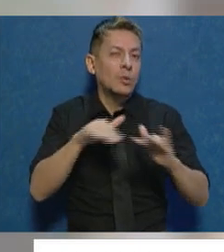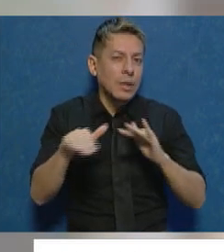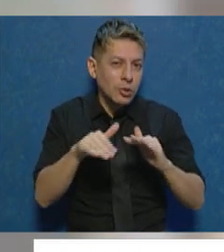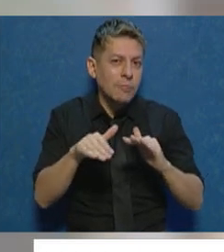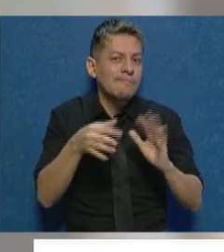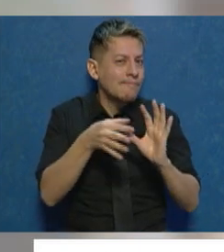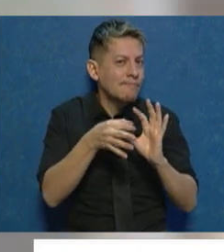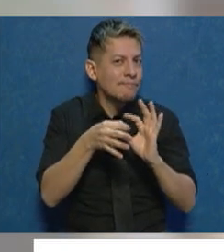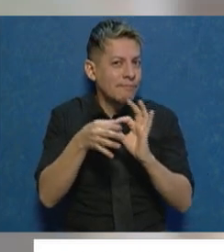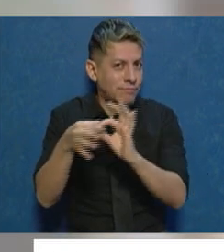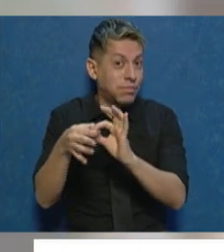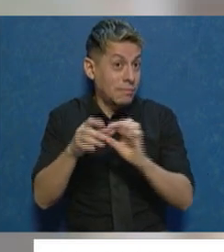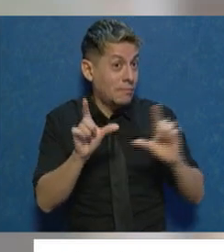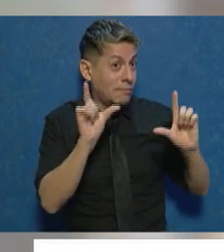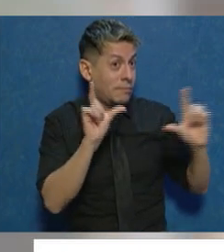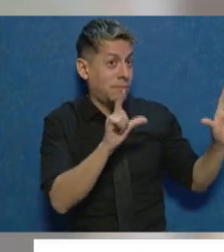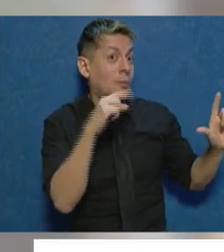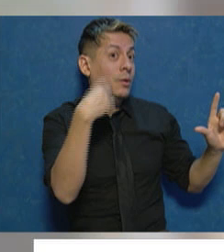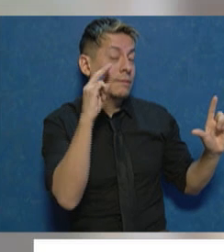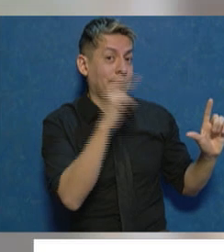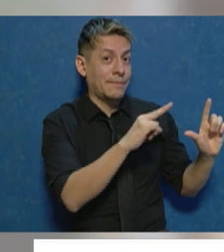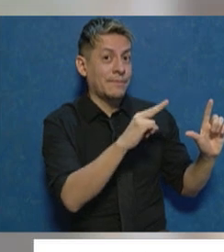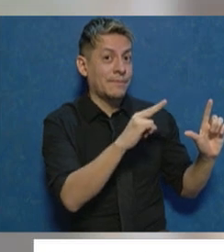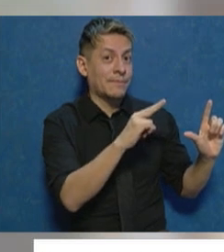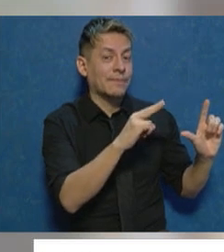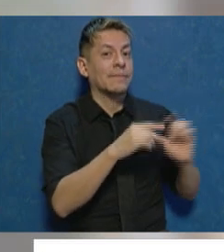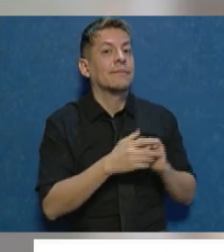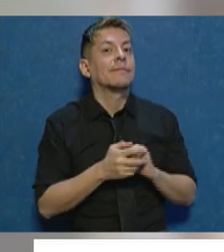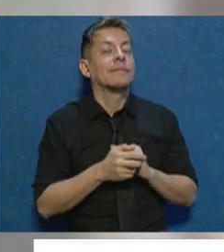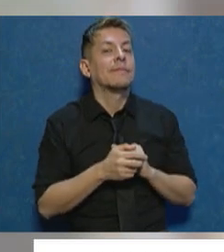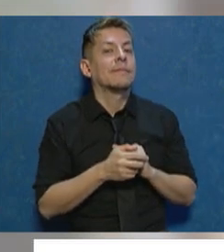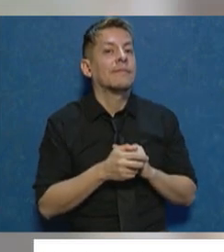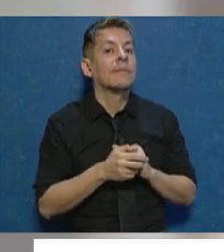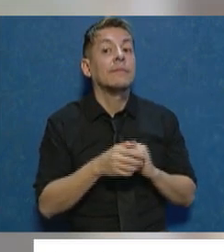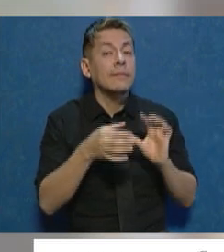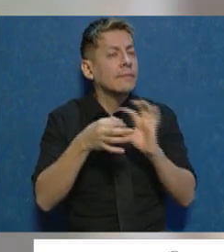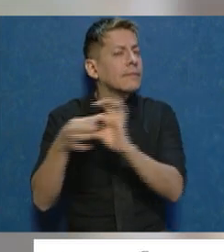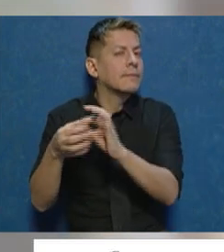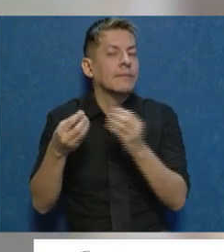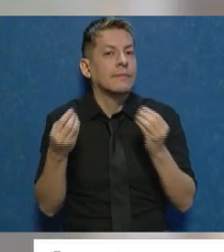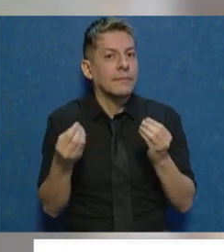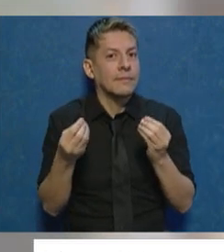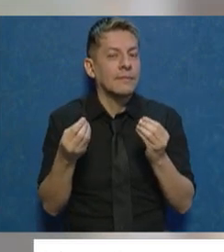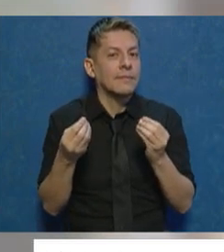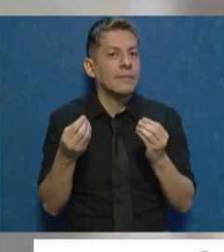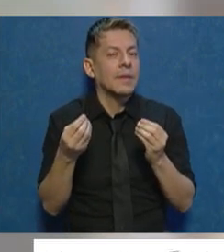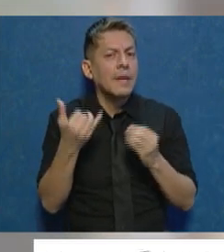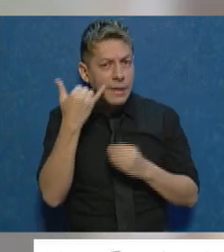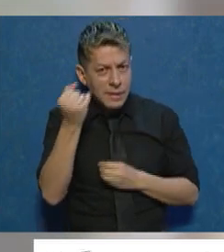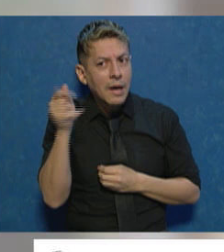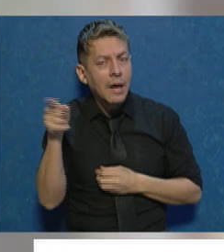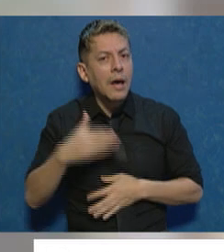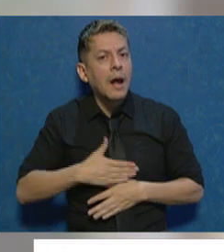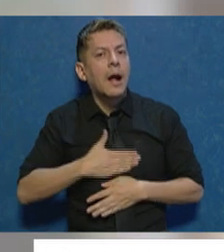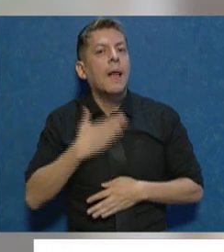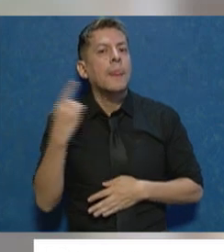directamente ligada, en la próxima placa lo vemos, y que está ligada a lo que ya han requerido las